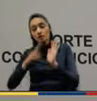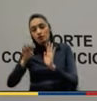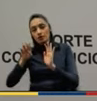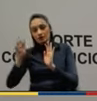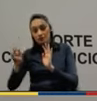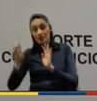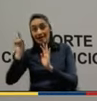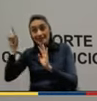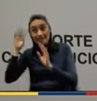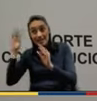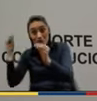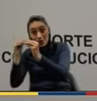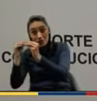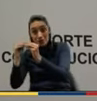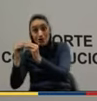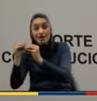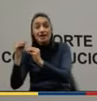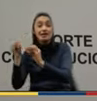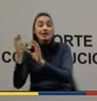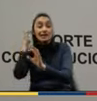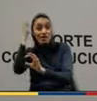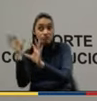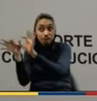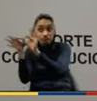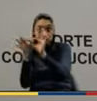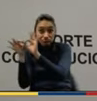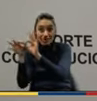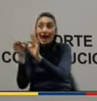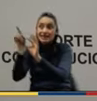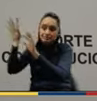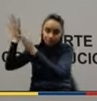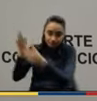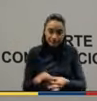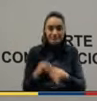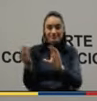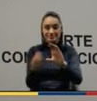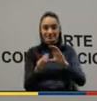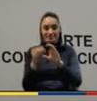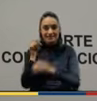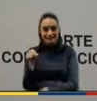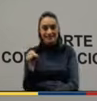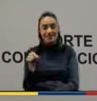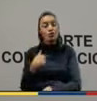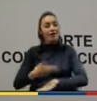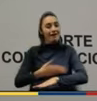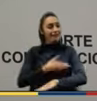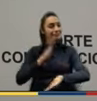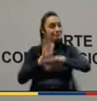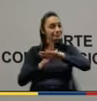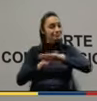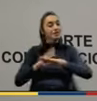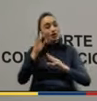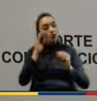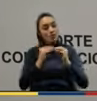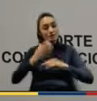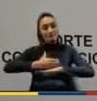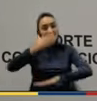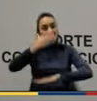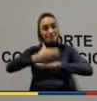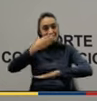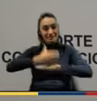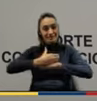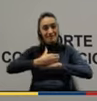hecho, en el documento que nosotros desarrollamos, registramos las visitas por parte de funcionarios de la CEPAL, cuando el acuerdo de Aarhus estaba implementándose, y